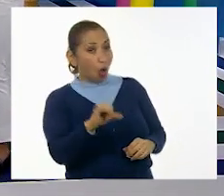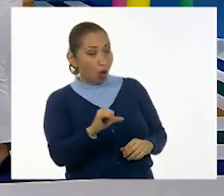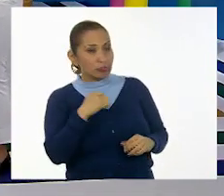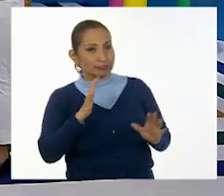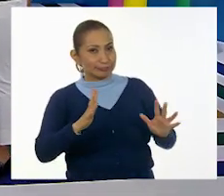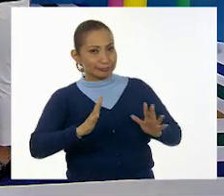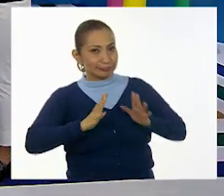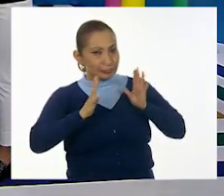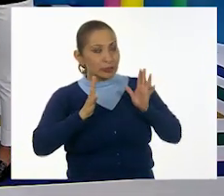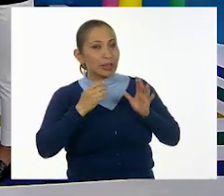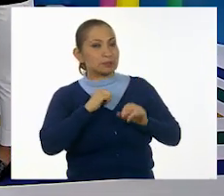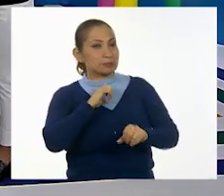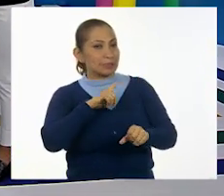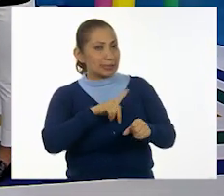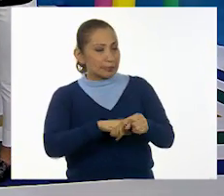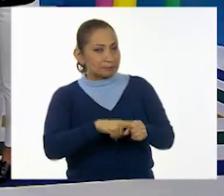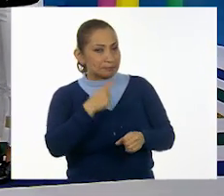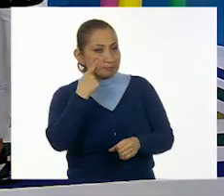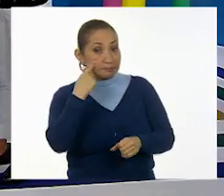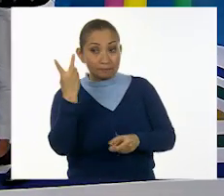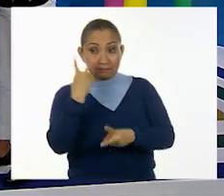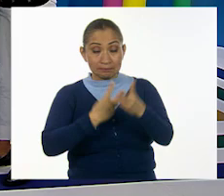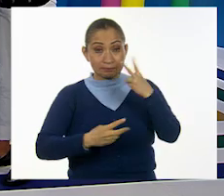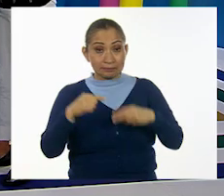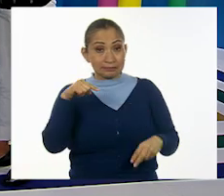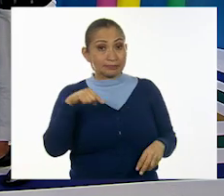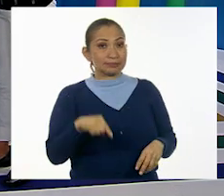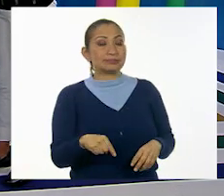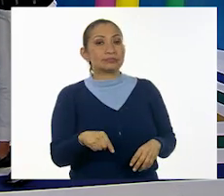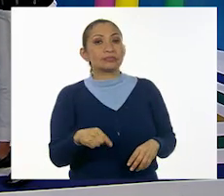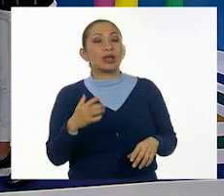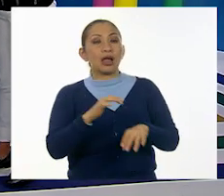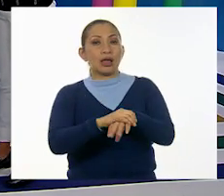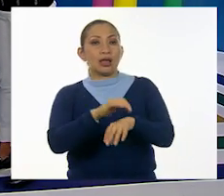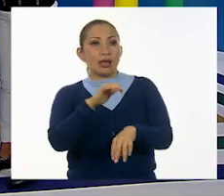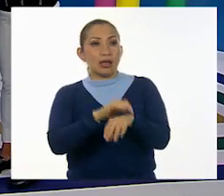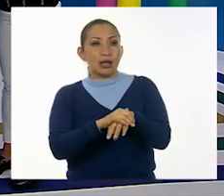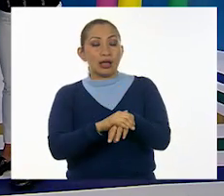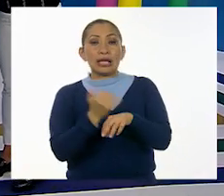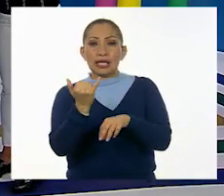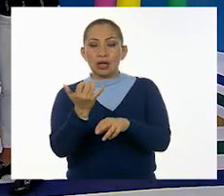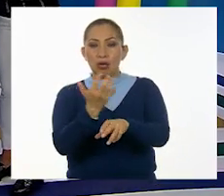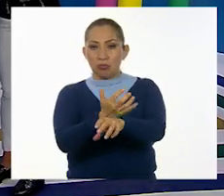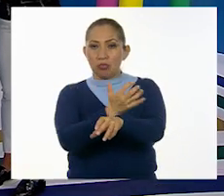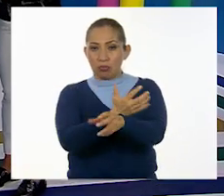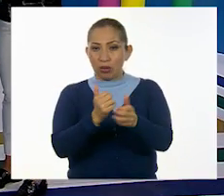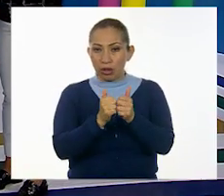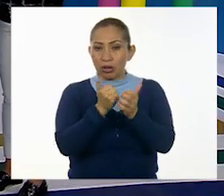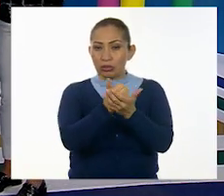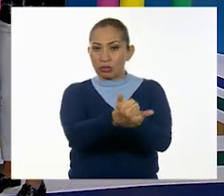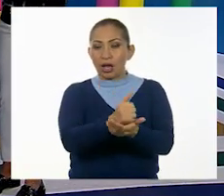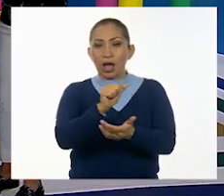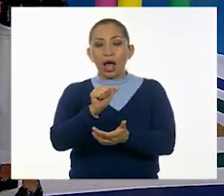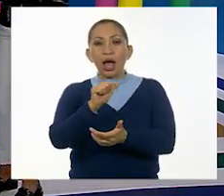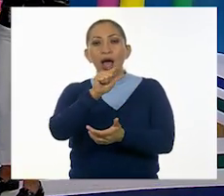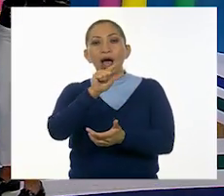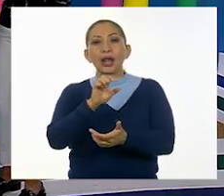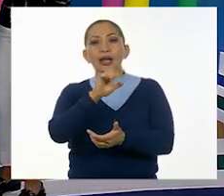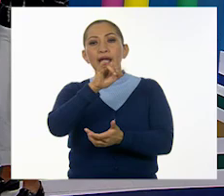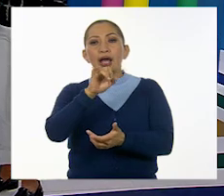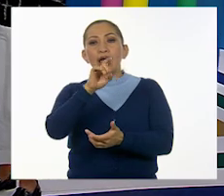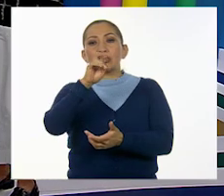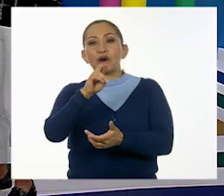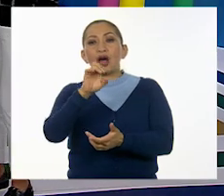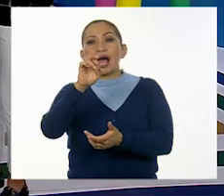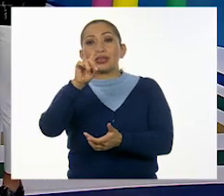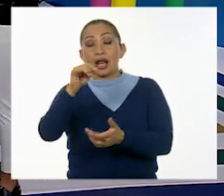una sorpresa muy especial. Nos acompaña nuestro amigo y colaborador Alejandro Cárdenas. Él es actor